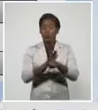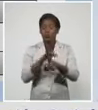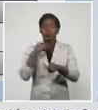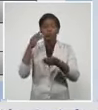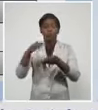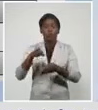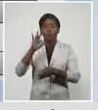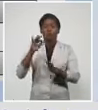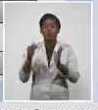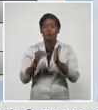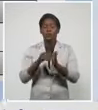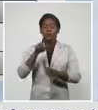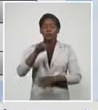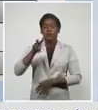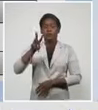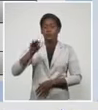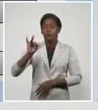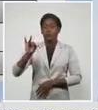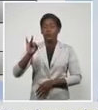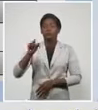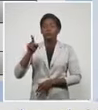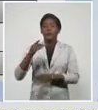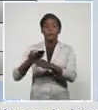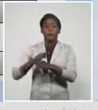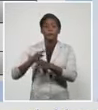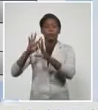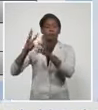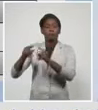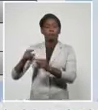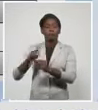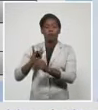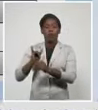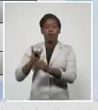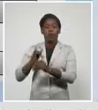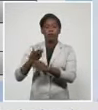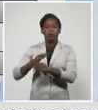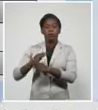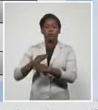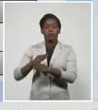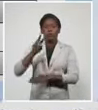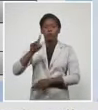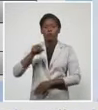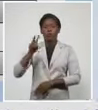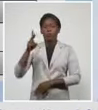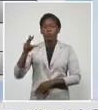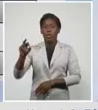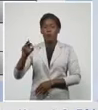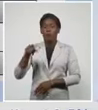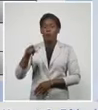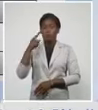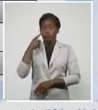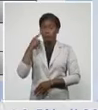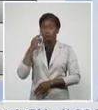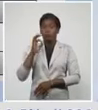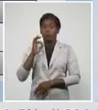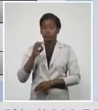8.137, que da una letalidad de 2,20 al acumularse